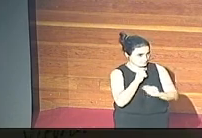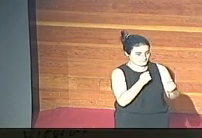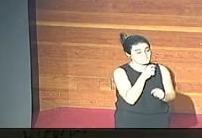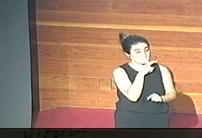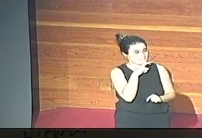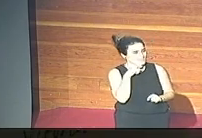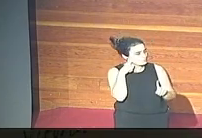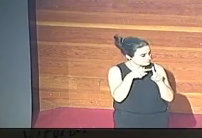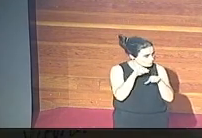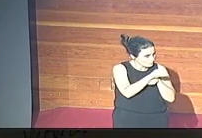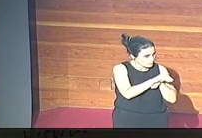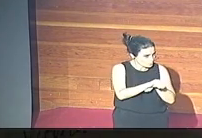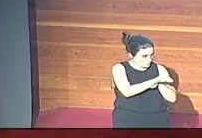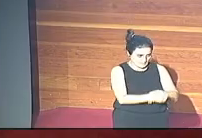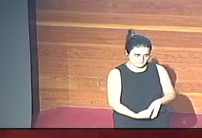perderlo